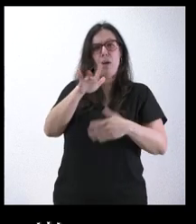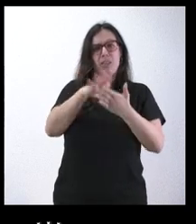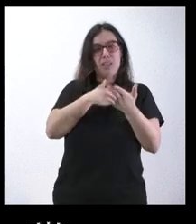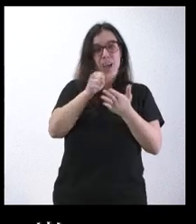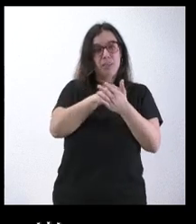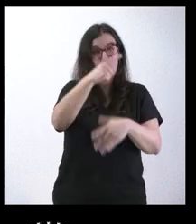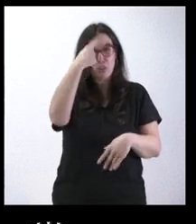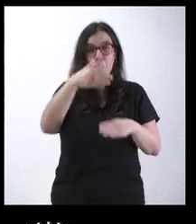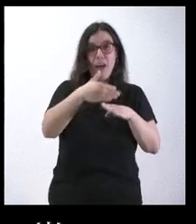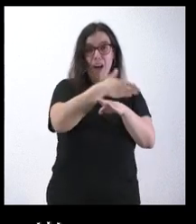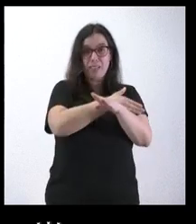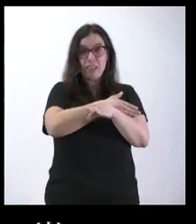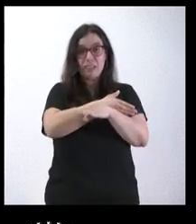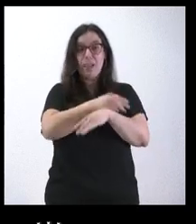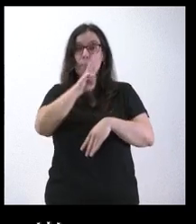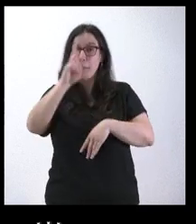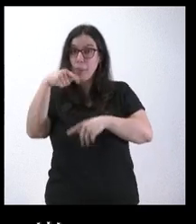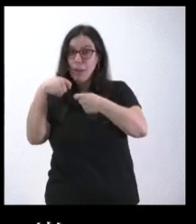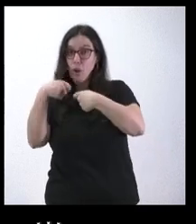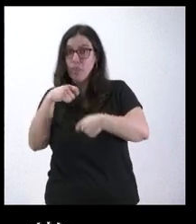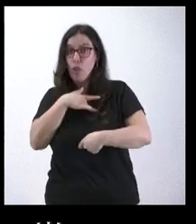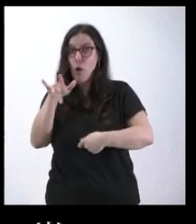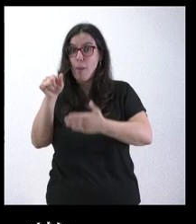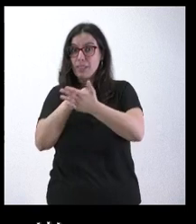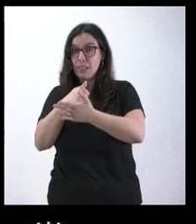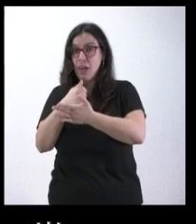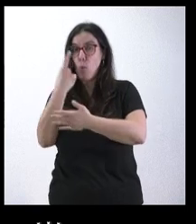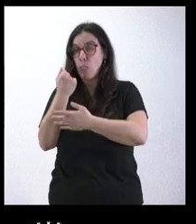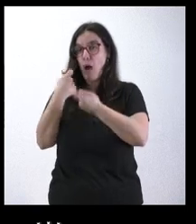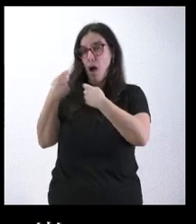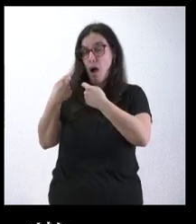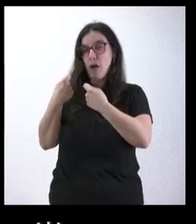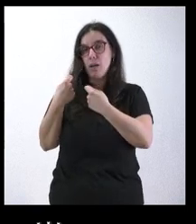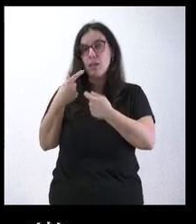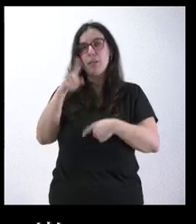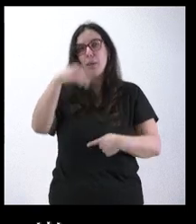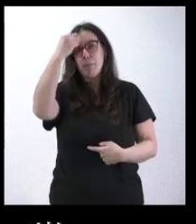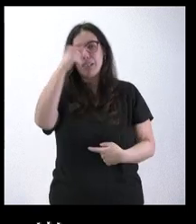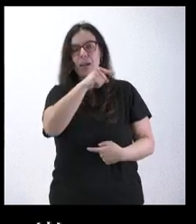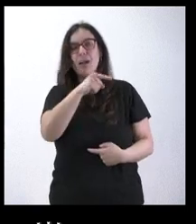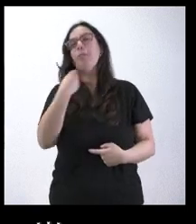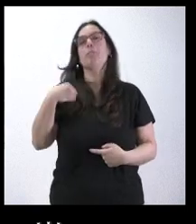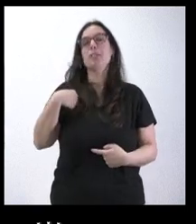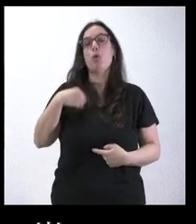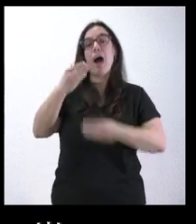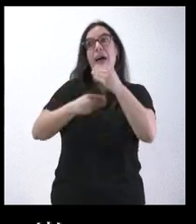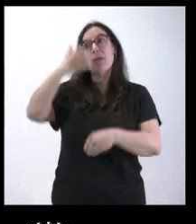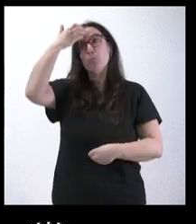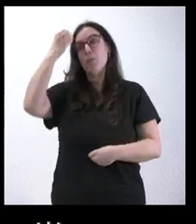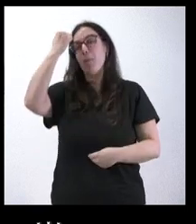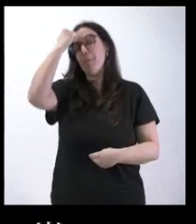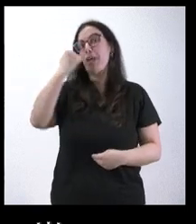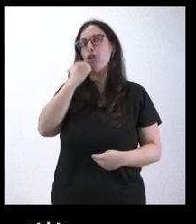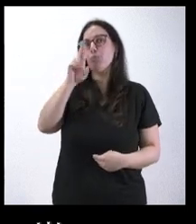negoció durante 24 horas y sabía que el partido popular tampoco ve terrorismo en lo que hizo put Demon y que se abre a